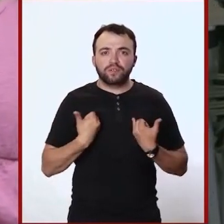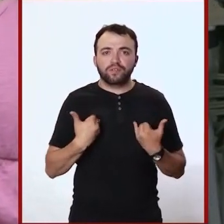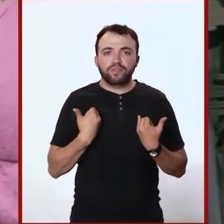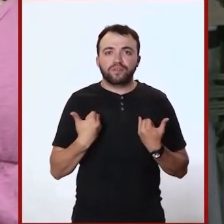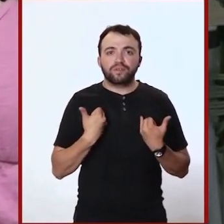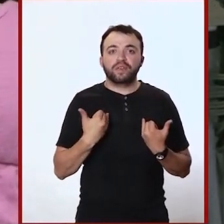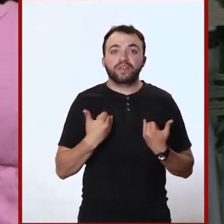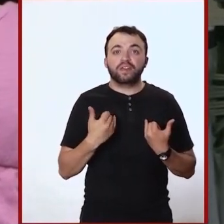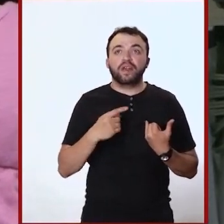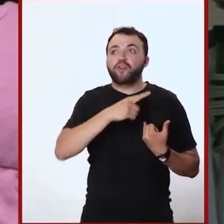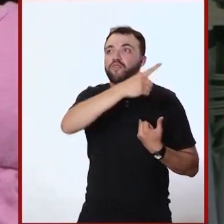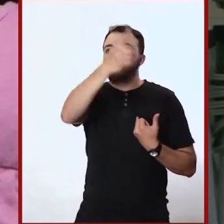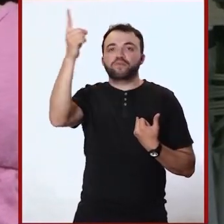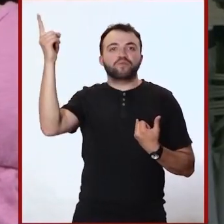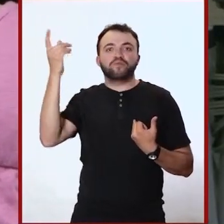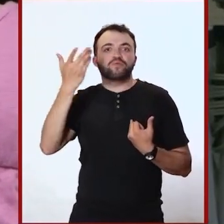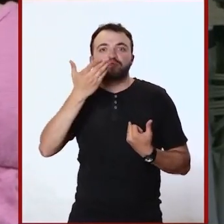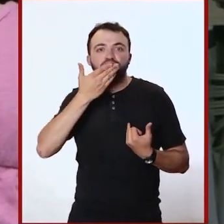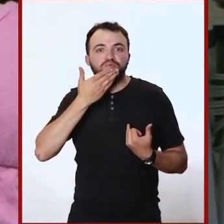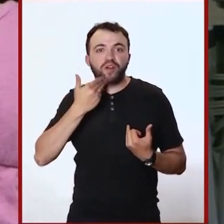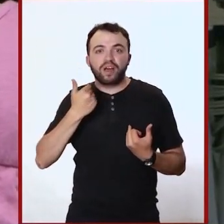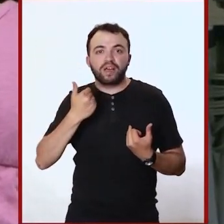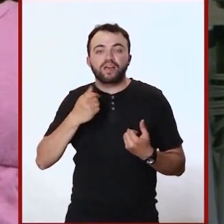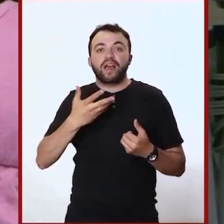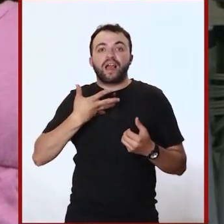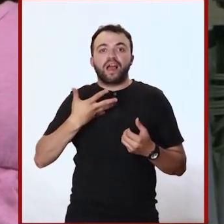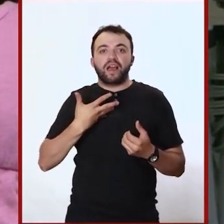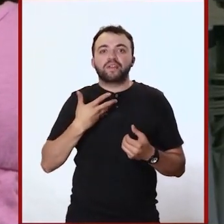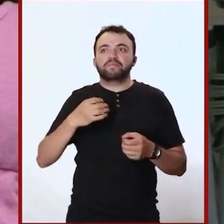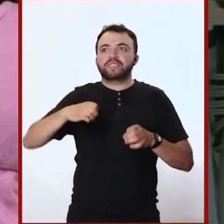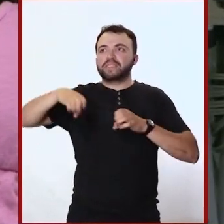generacional para que los jóvenes lideremos ahora nuevos proyectos y